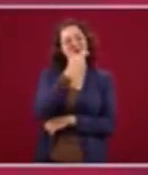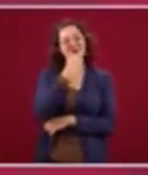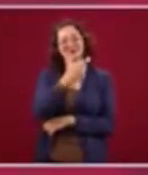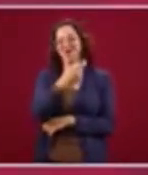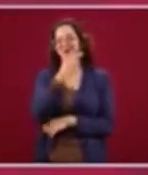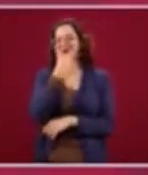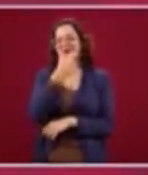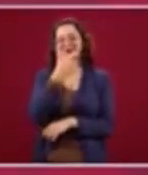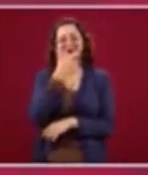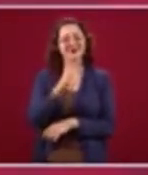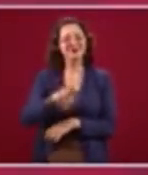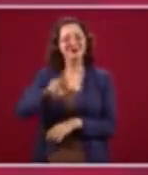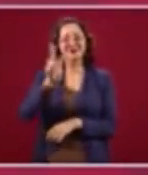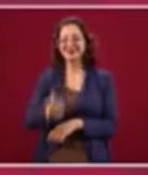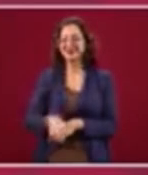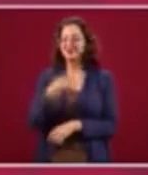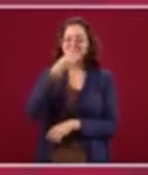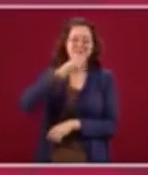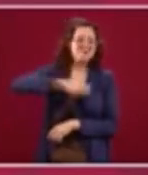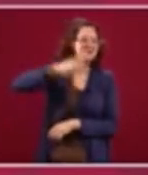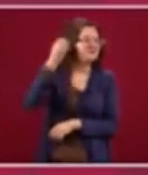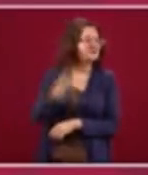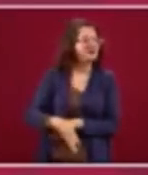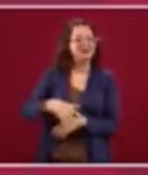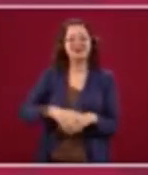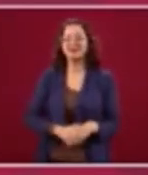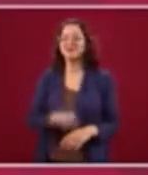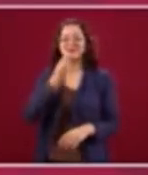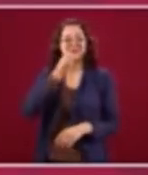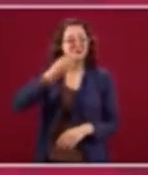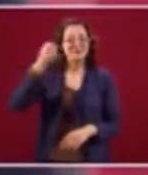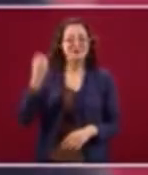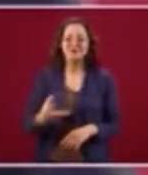cajas geniales, o sea,